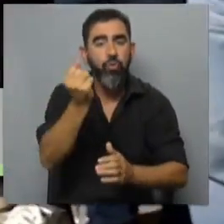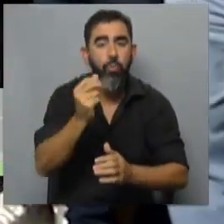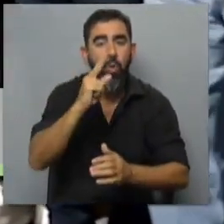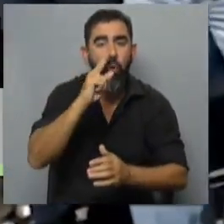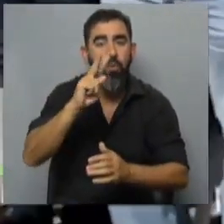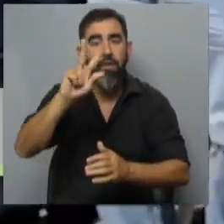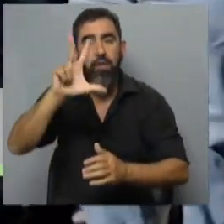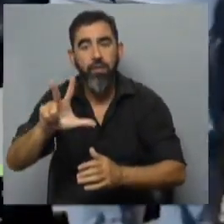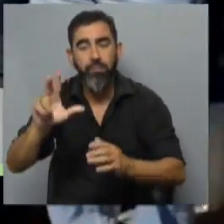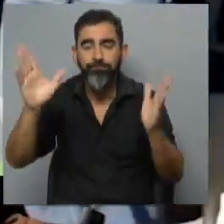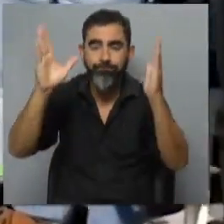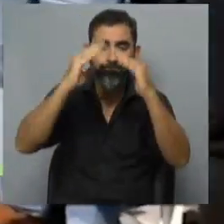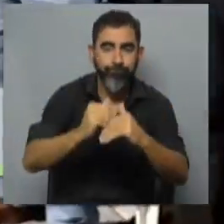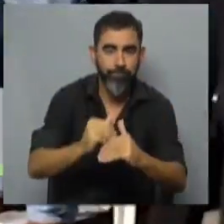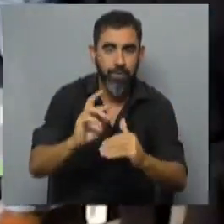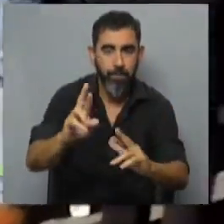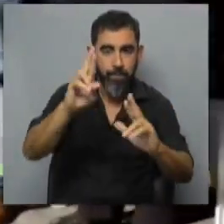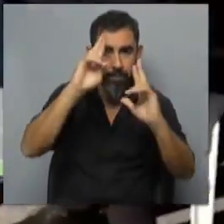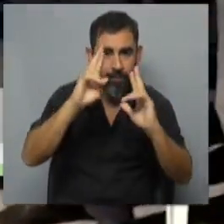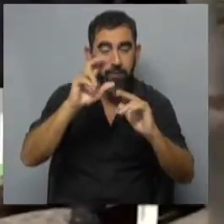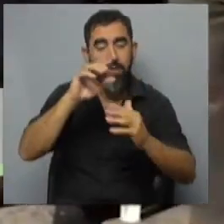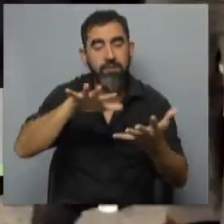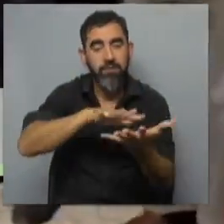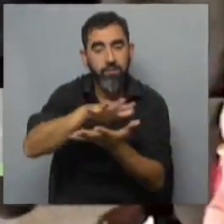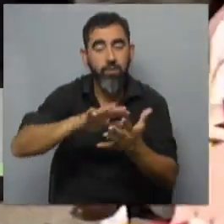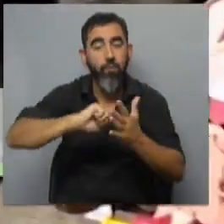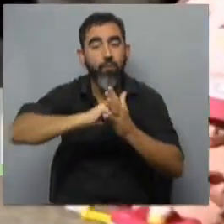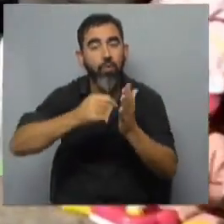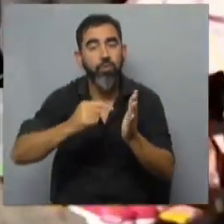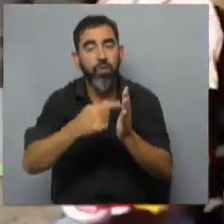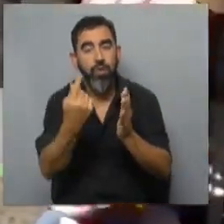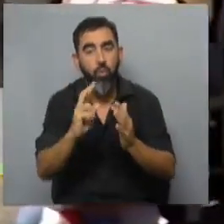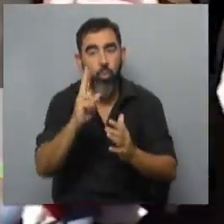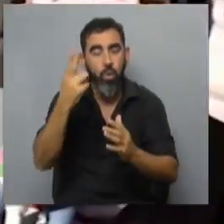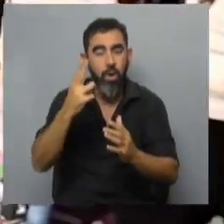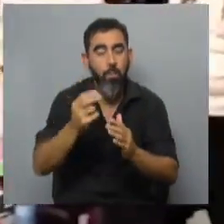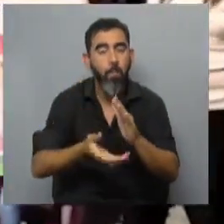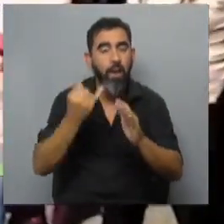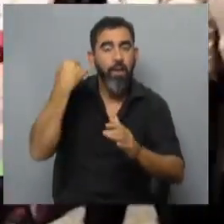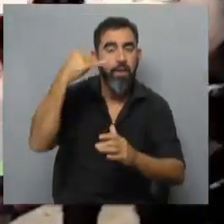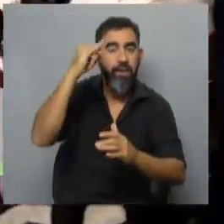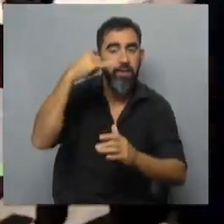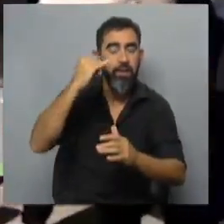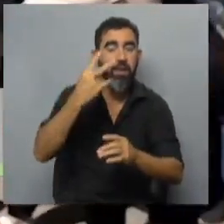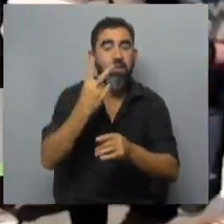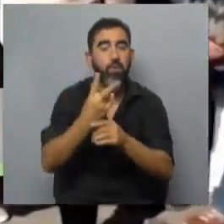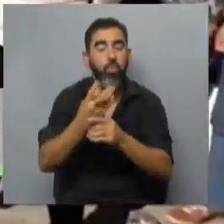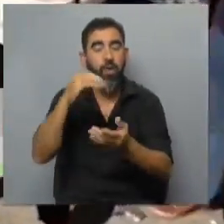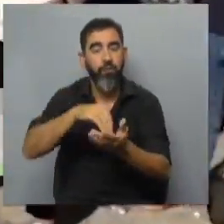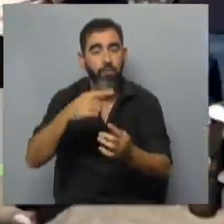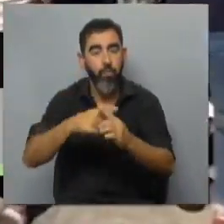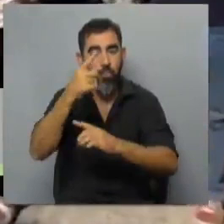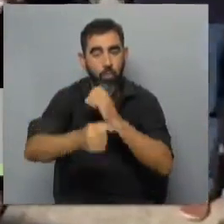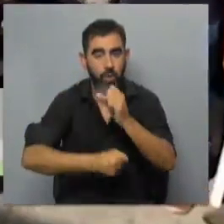2023 no será posible cumplir en este contexto el banco central del uruguay aumentó la tasa de interés por segunda vez en el año